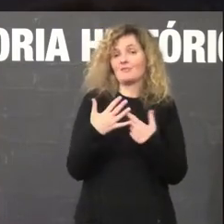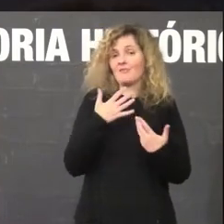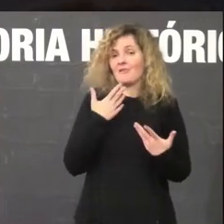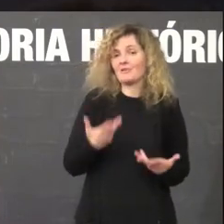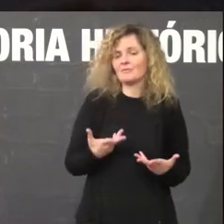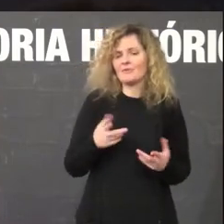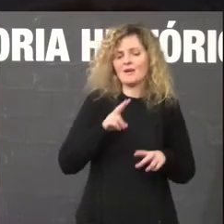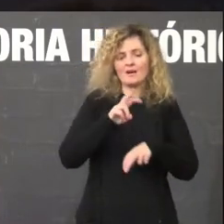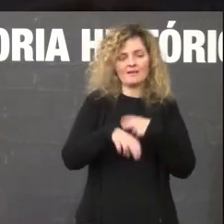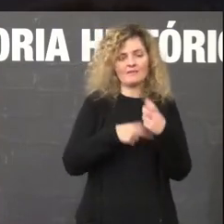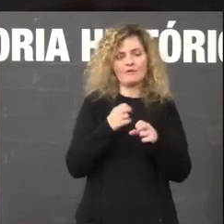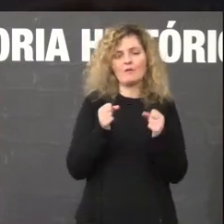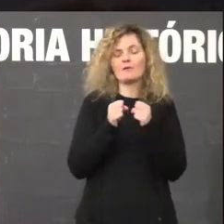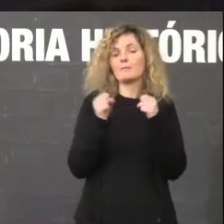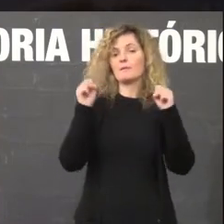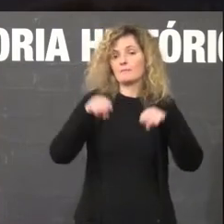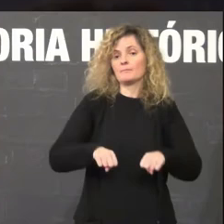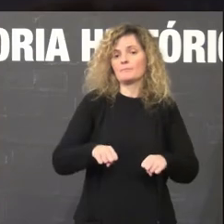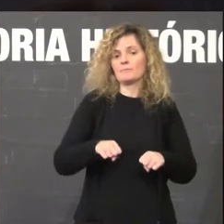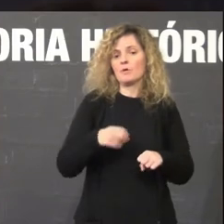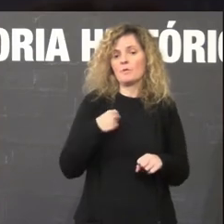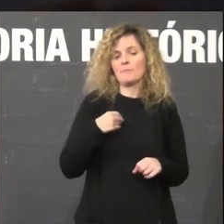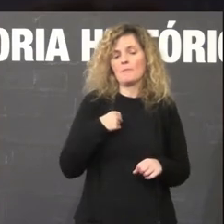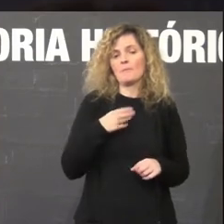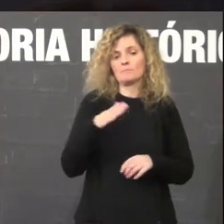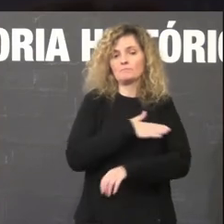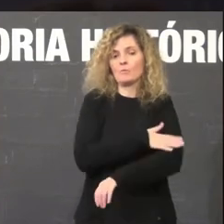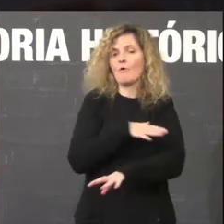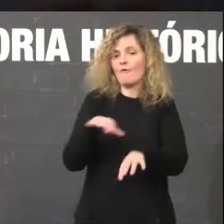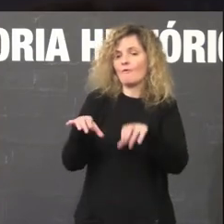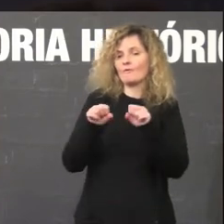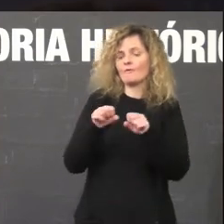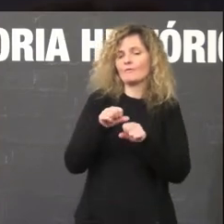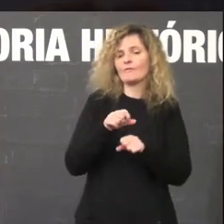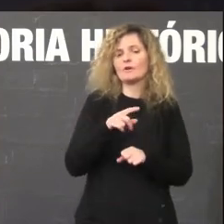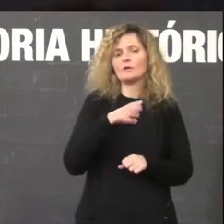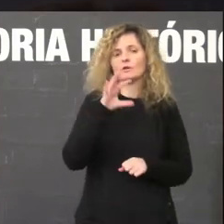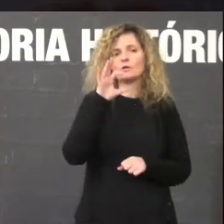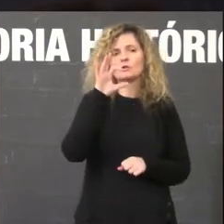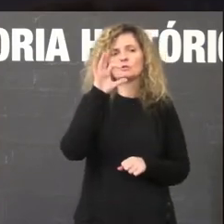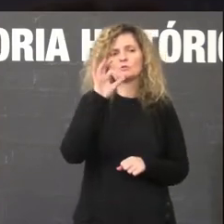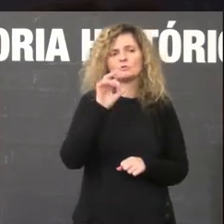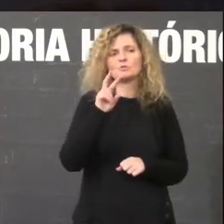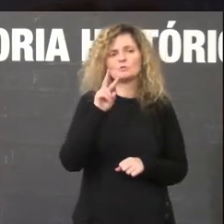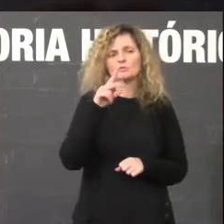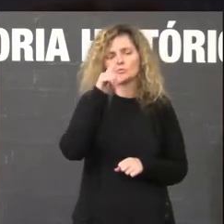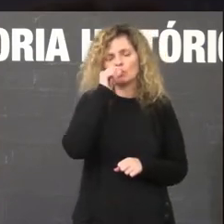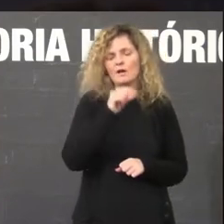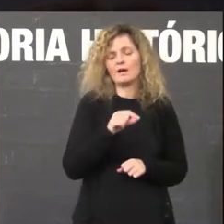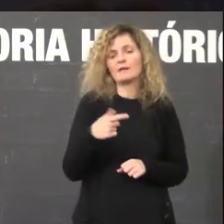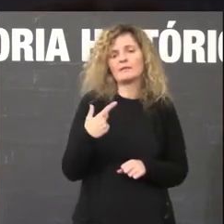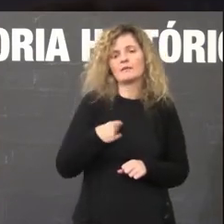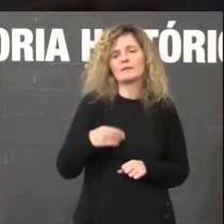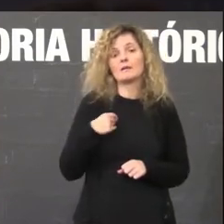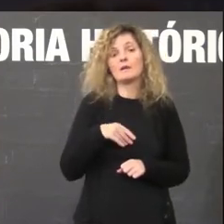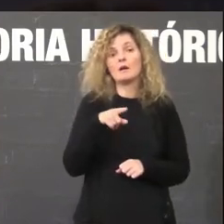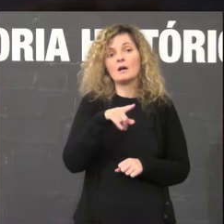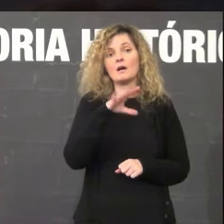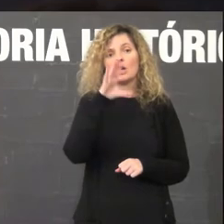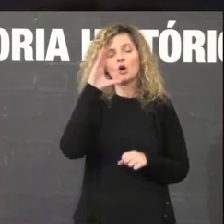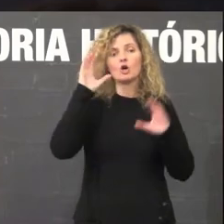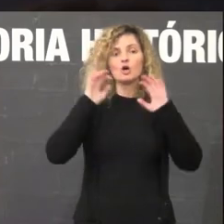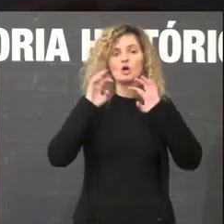Hai unha reforma pactada que é desde o Partido do Goberno, Suárez, pois, e desde as